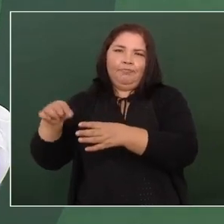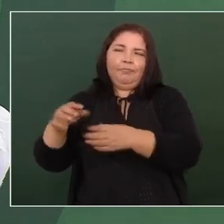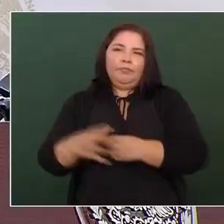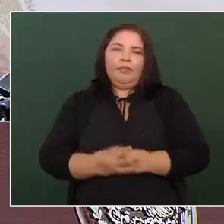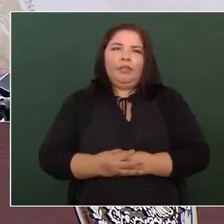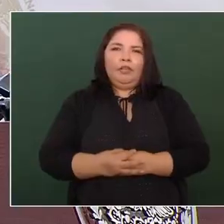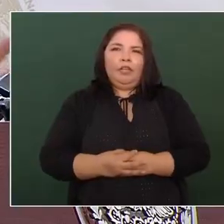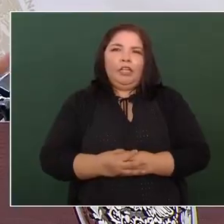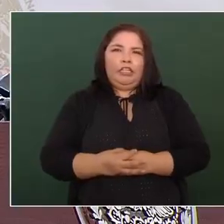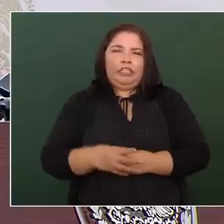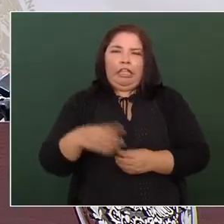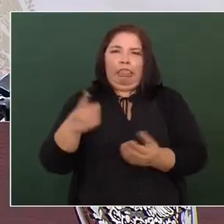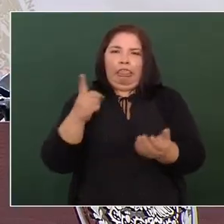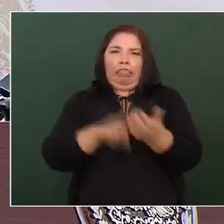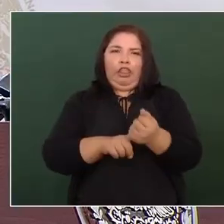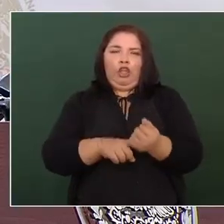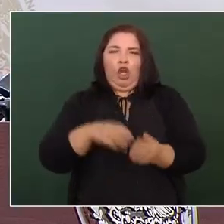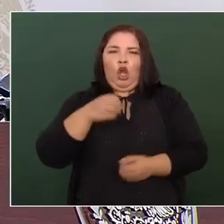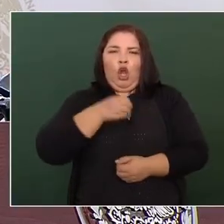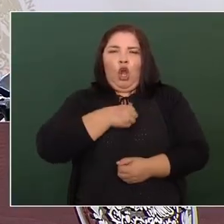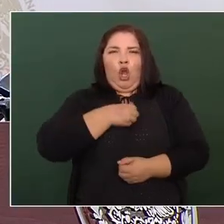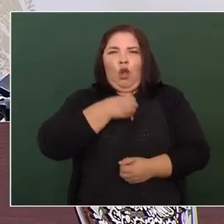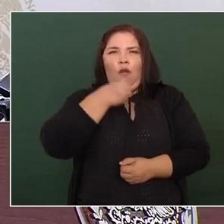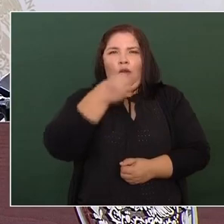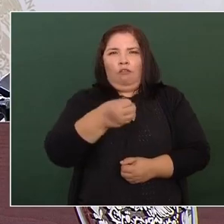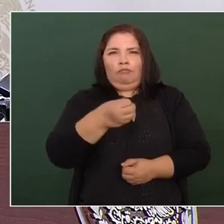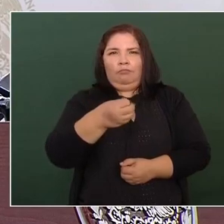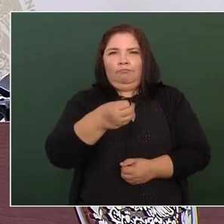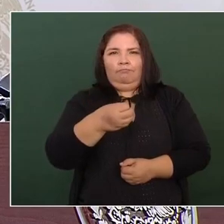se llenan de odio.